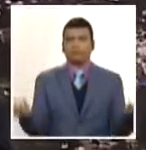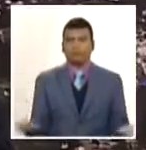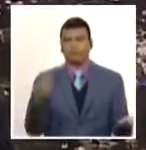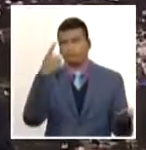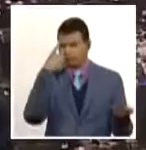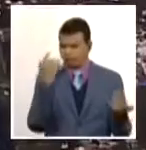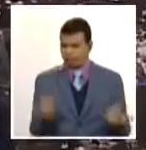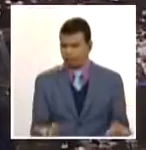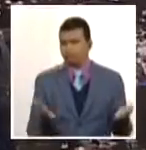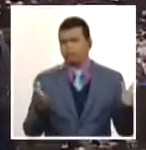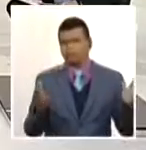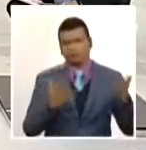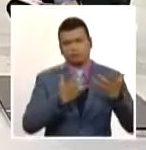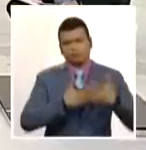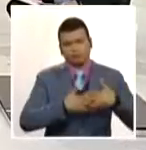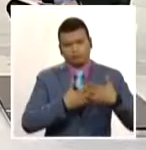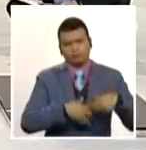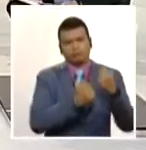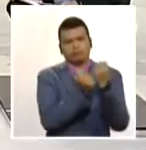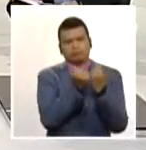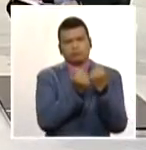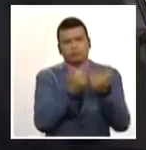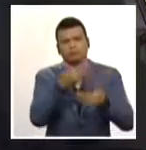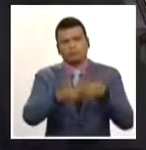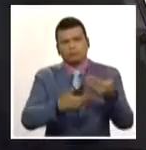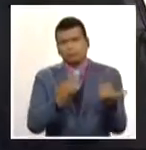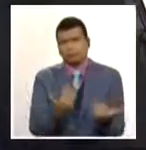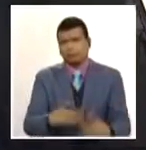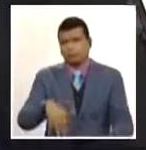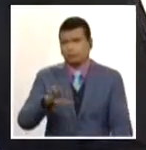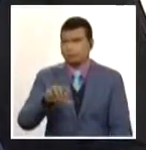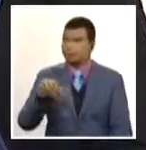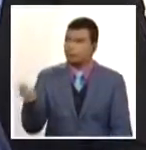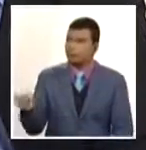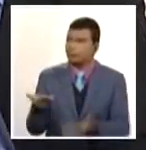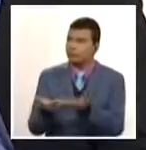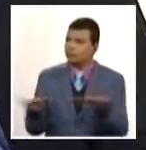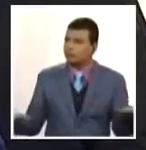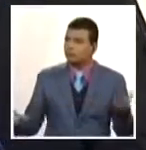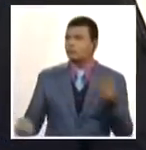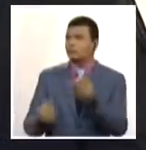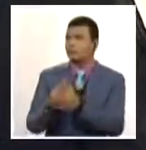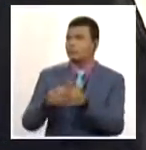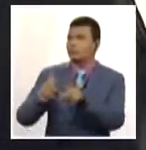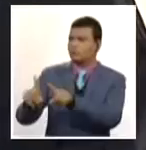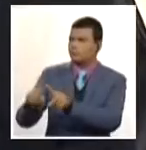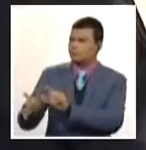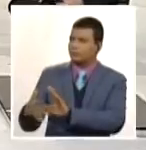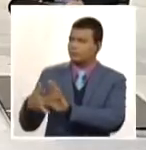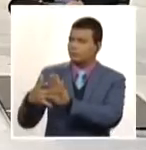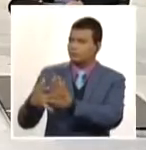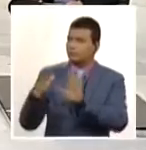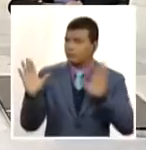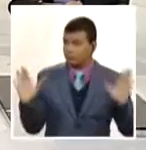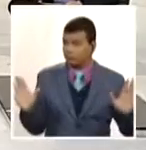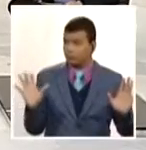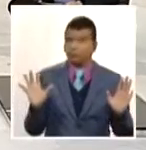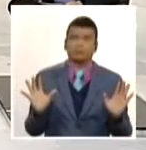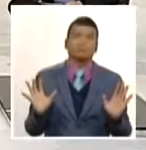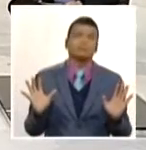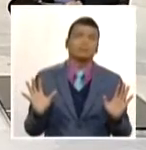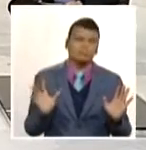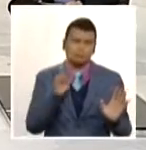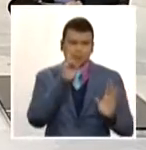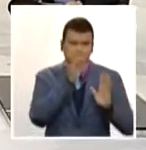con los procesos industriales que estamos y liderar realizando. Mercados con otros productos también, porque de aquí también se siembra mucho, ¿no? Claro, es que fíjense que al